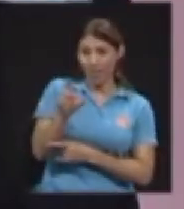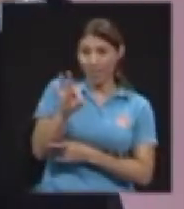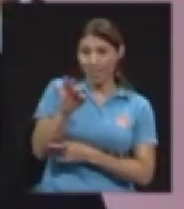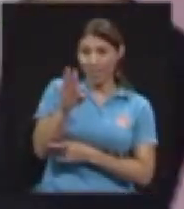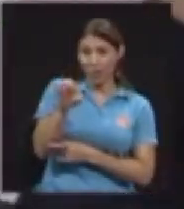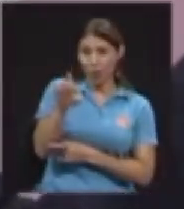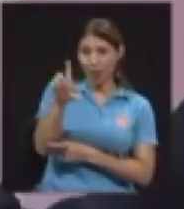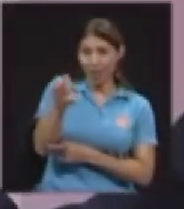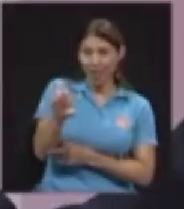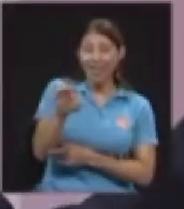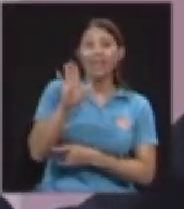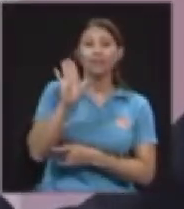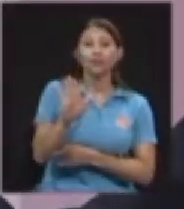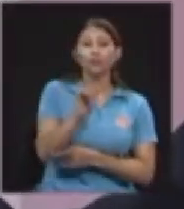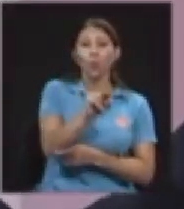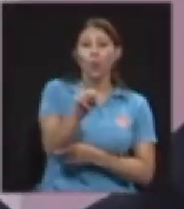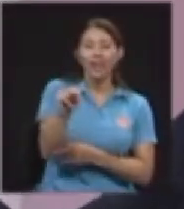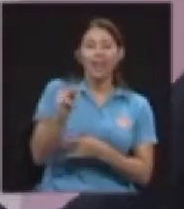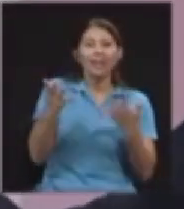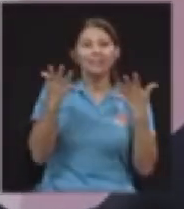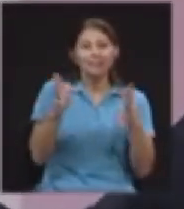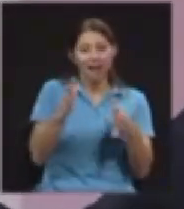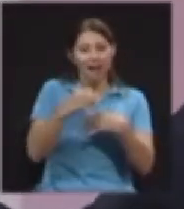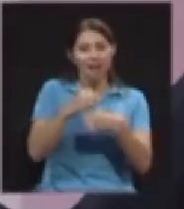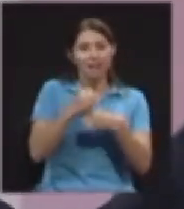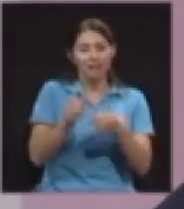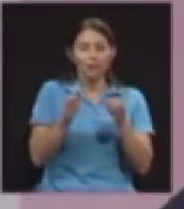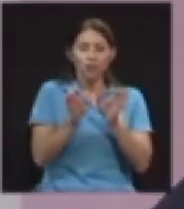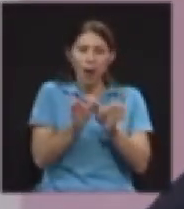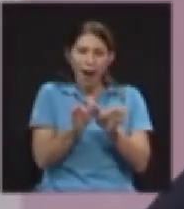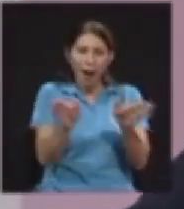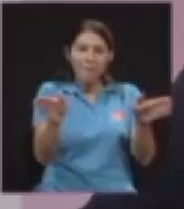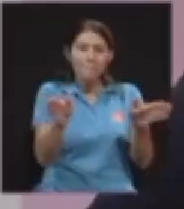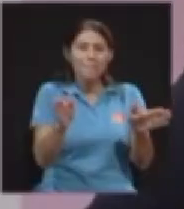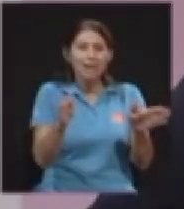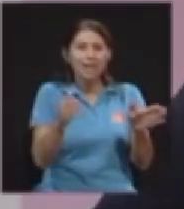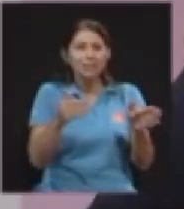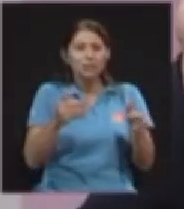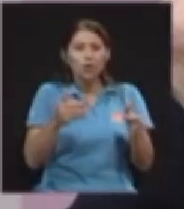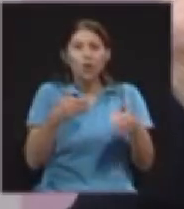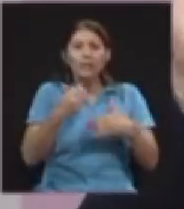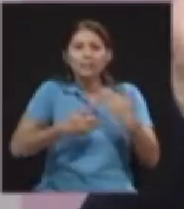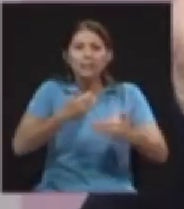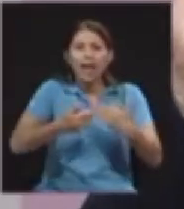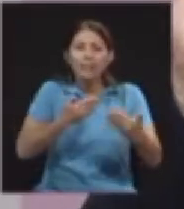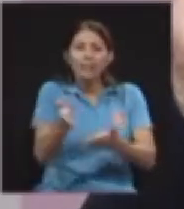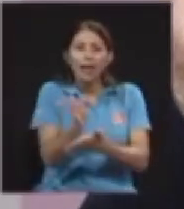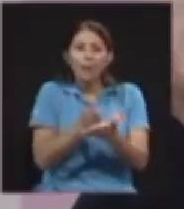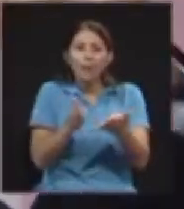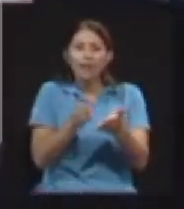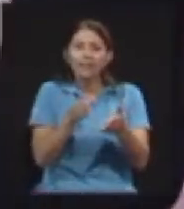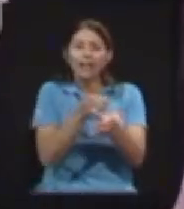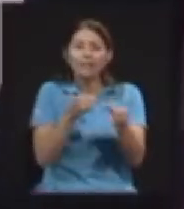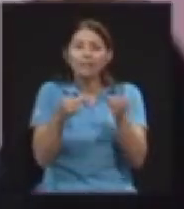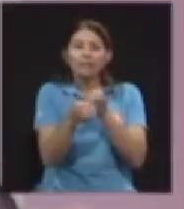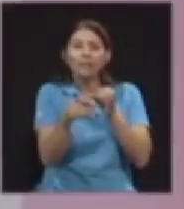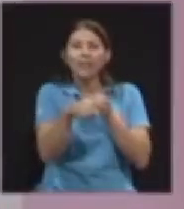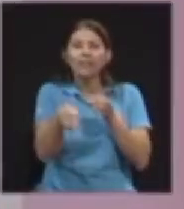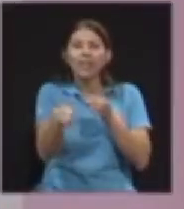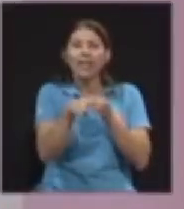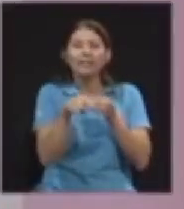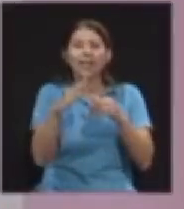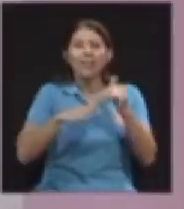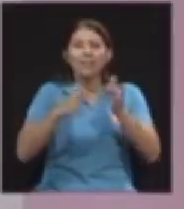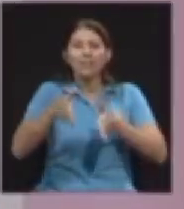hecho ampliaciones de algunos de las habitaciones de ese edificio o de ese segundo